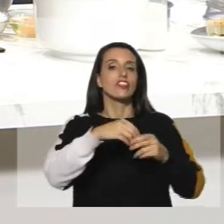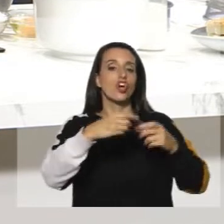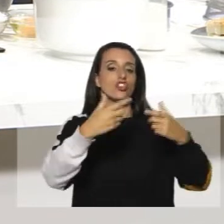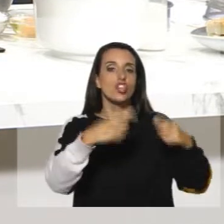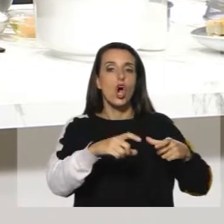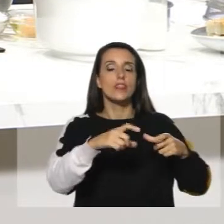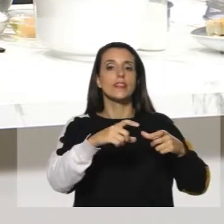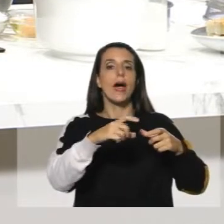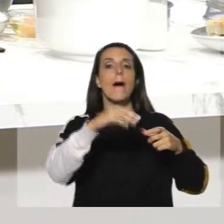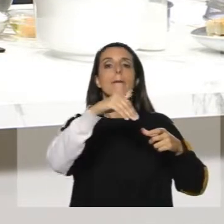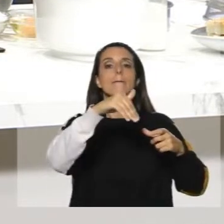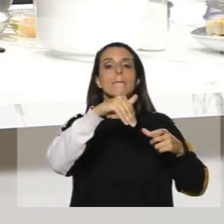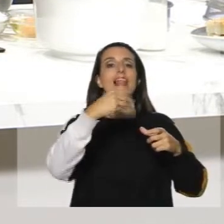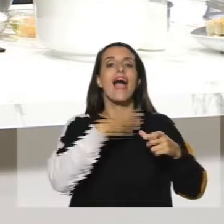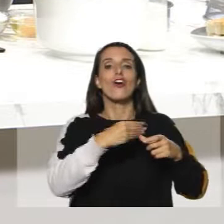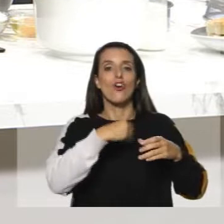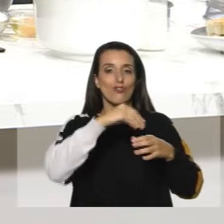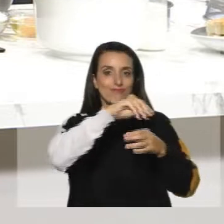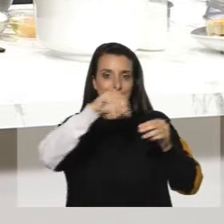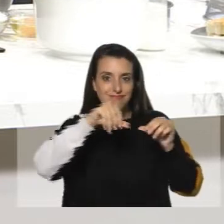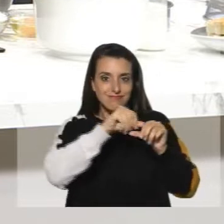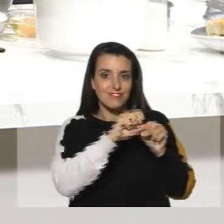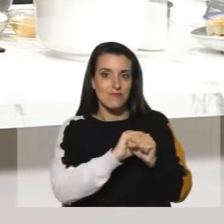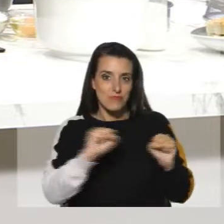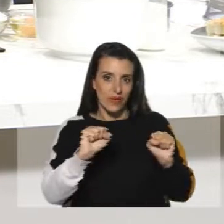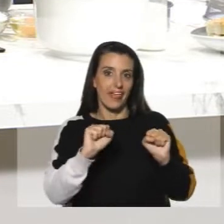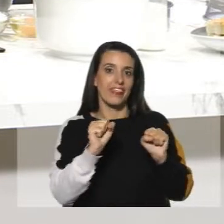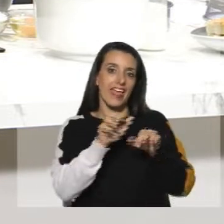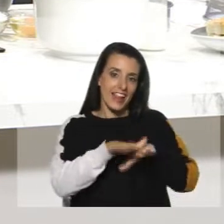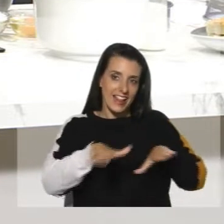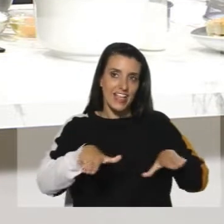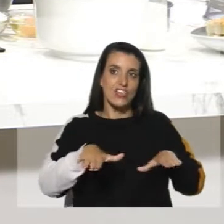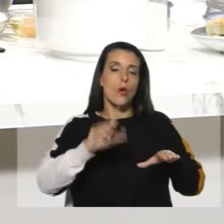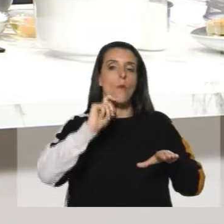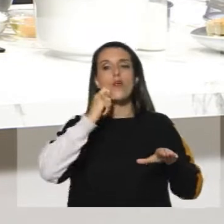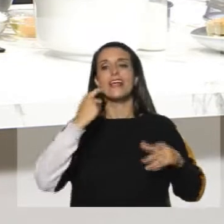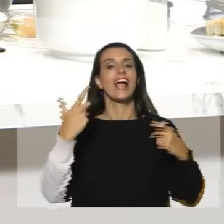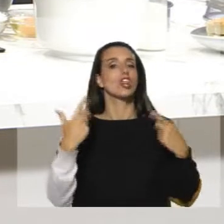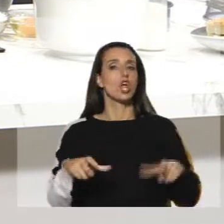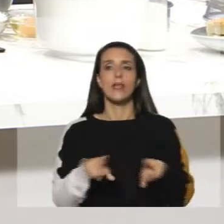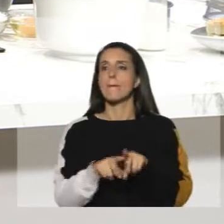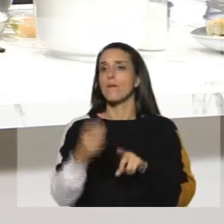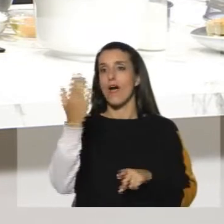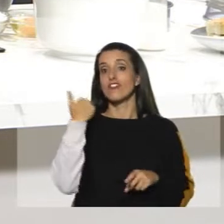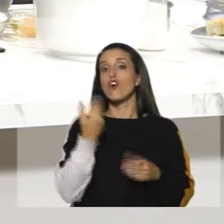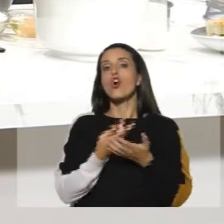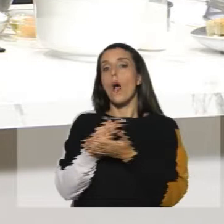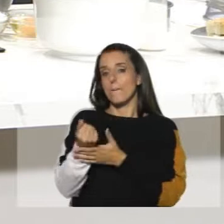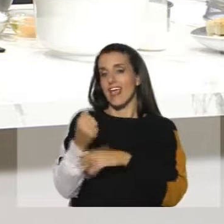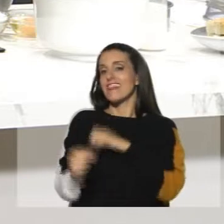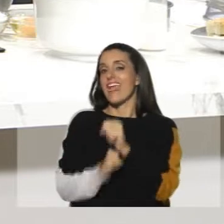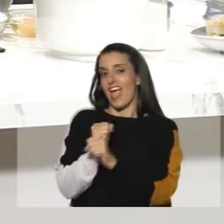Ay, y también no tener que siempre comprar las tortas de cumpleaños. Vamos a agasajar a los niños y hacerle la torta. No. Como antes. Yo compré la de mi hijo este año, pero porque tuve un